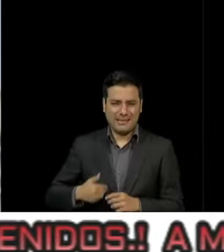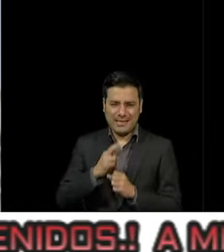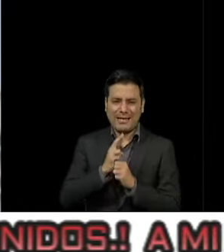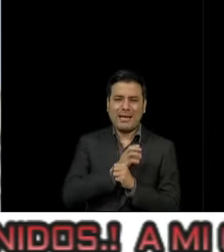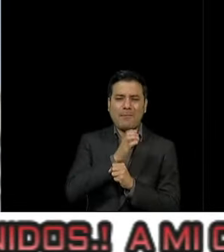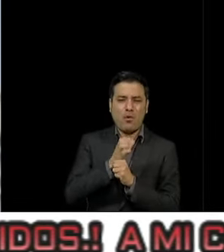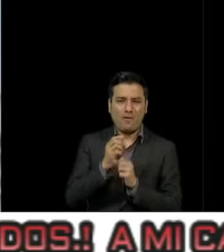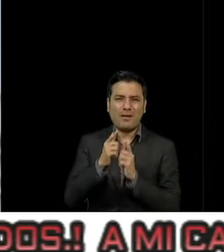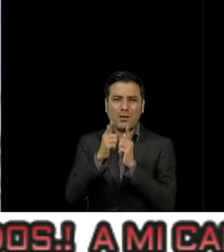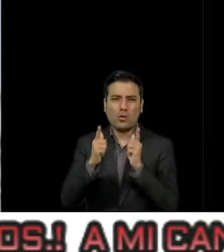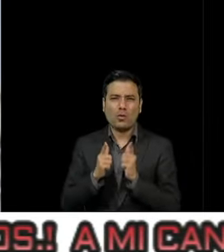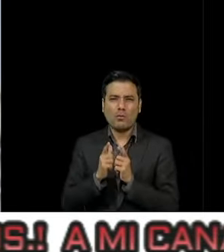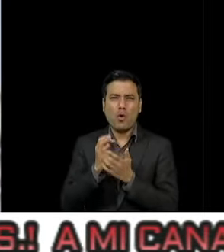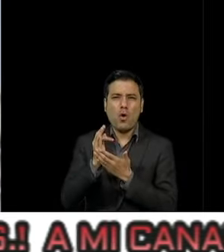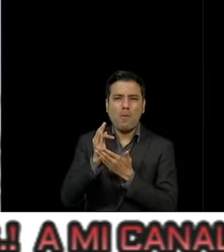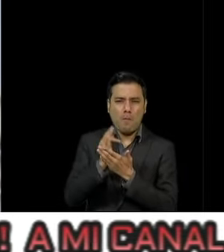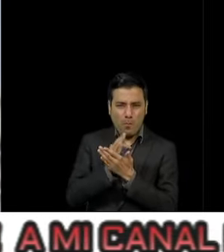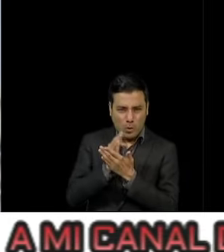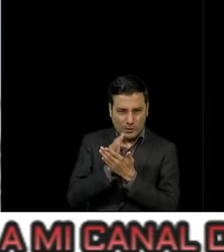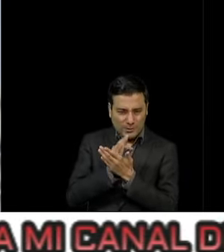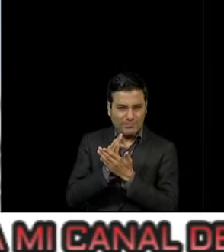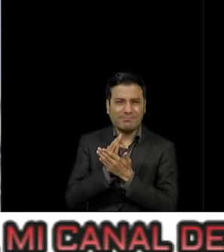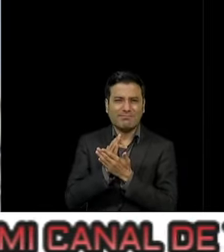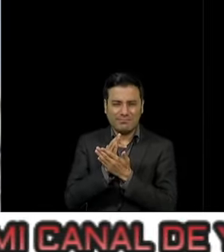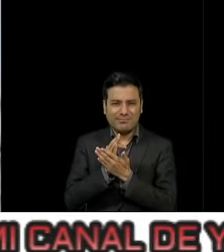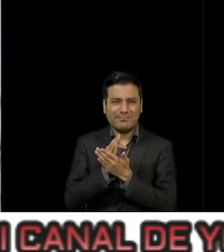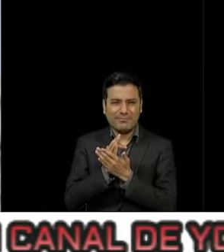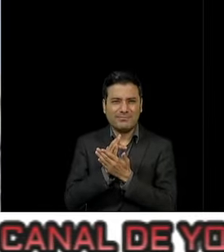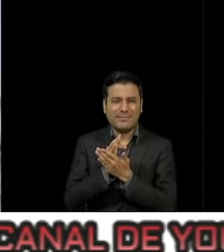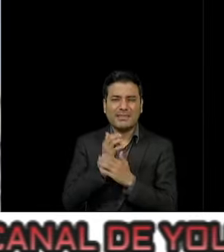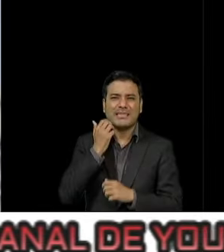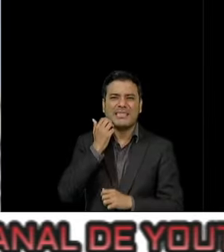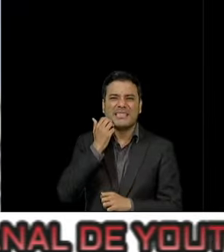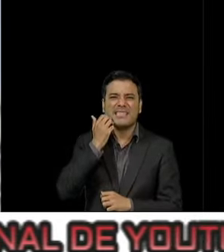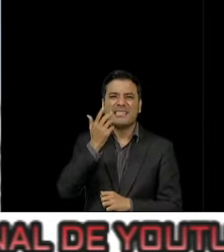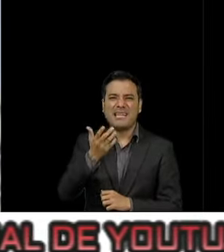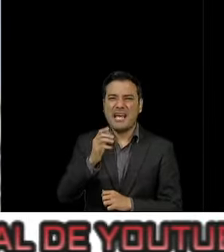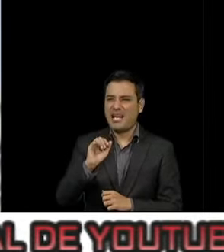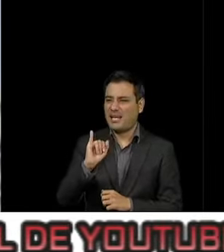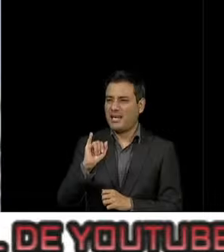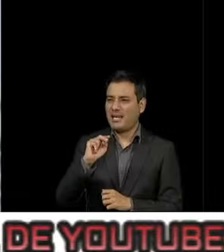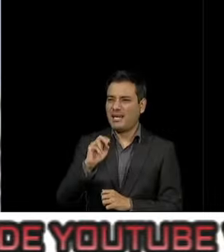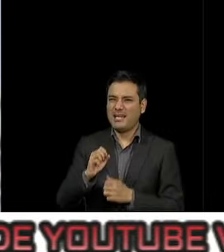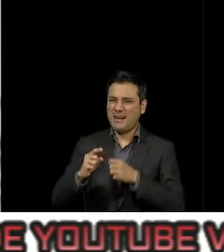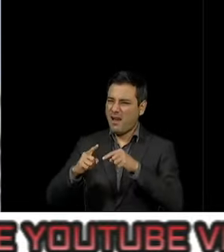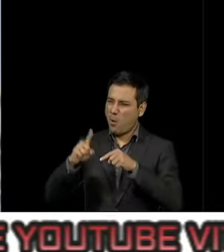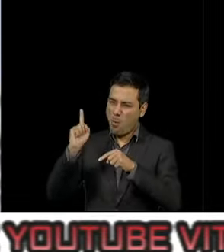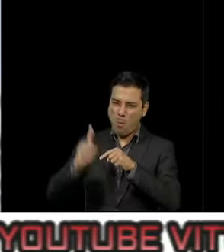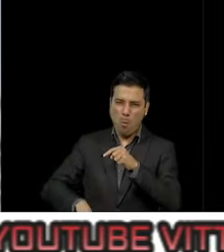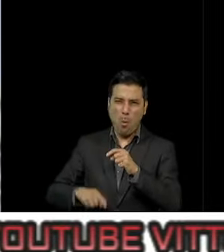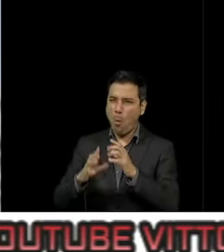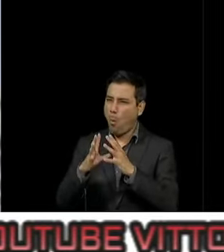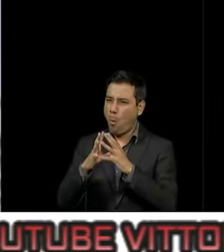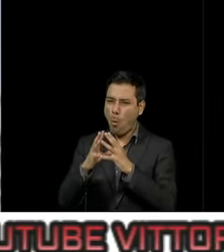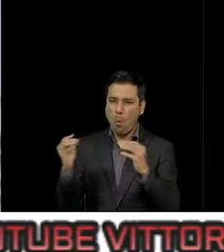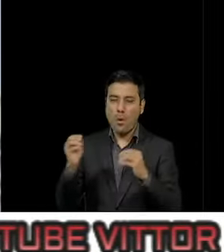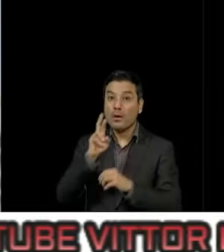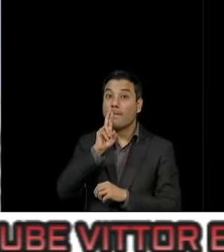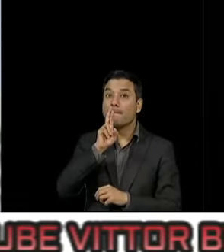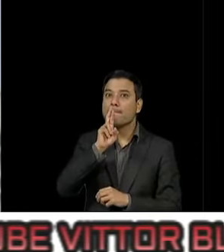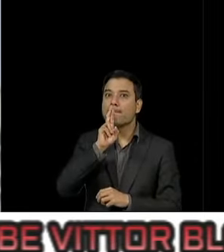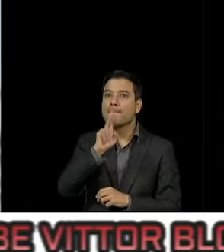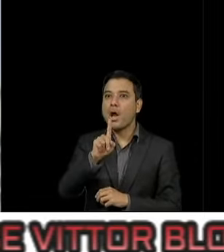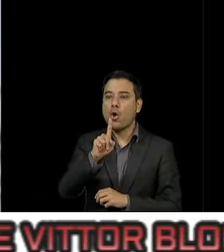partido oficialista de que se desaparezca el Instituto Nacional Electoral y se cree un